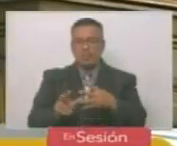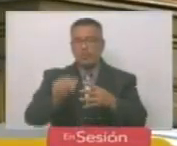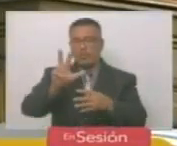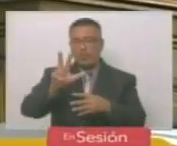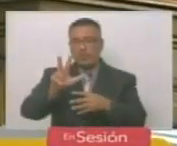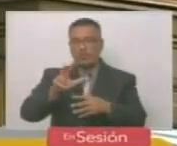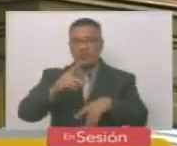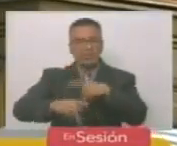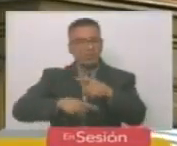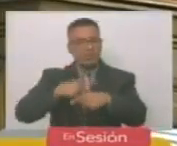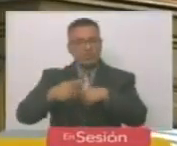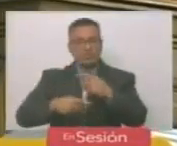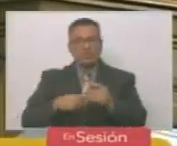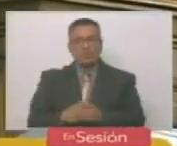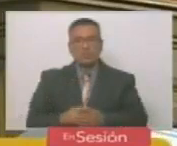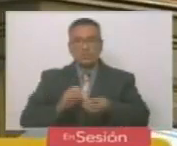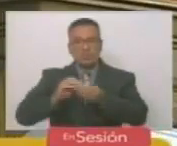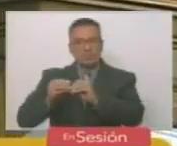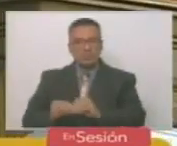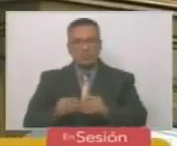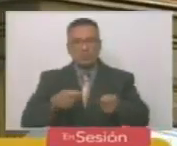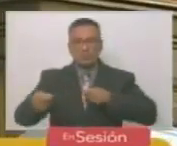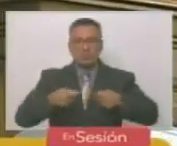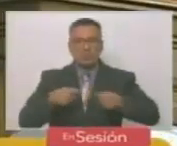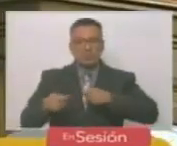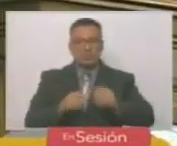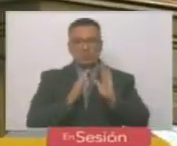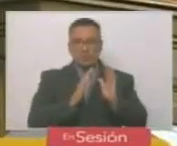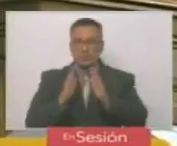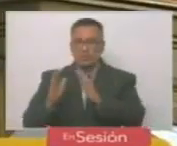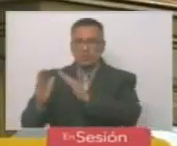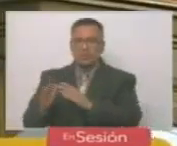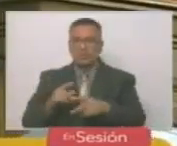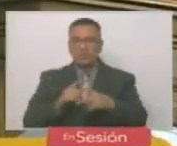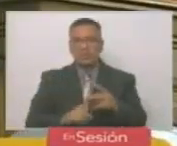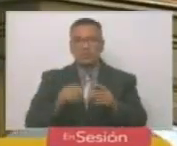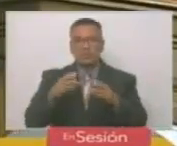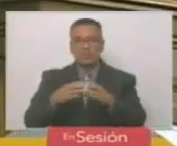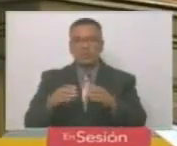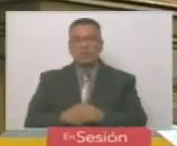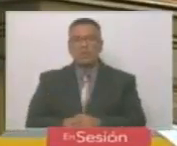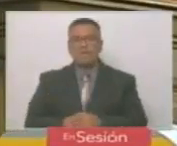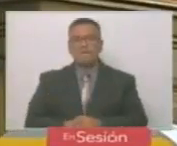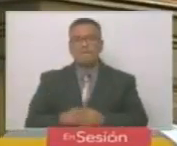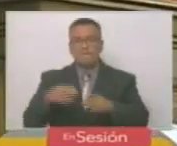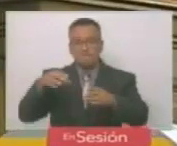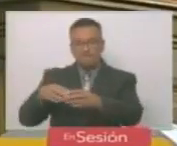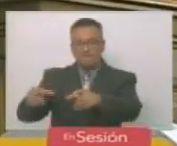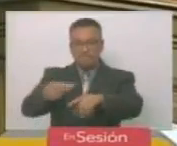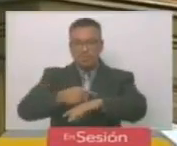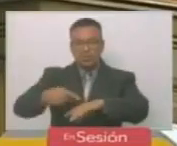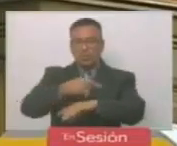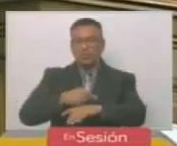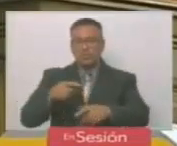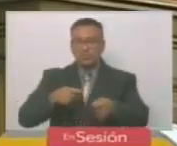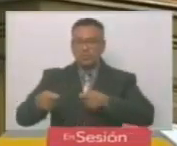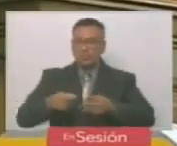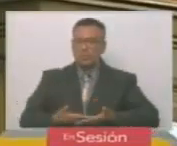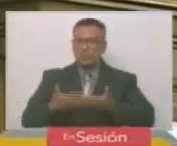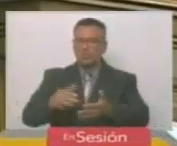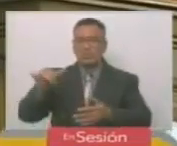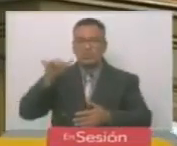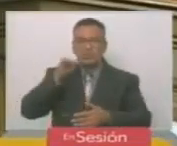y desarrollar formas de interacción y coordinación entre los órganos y entes del Estado que deben suministrar